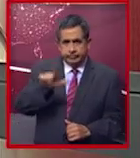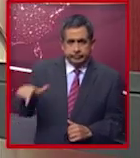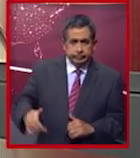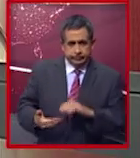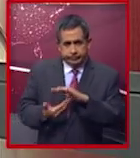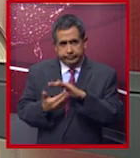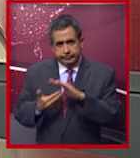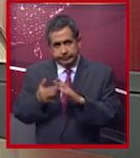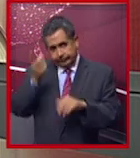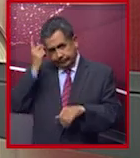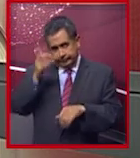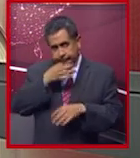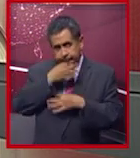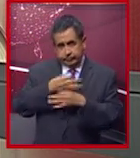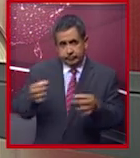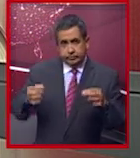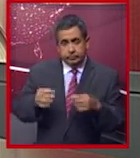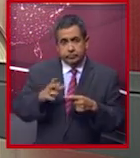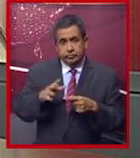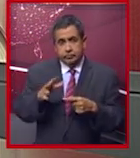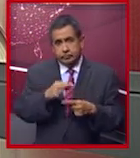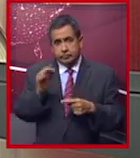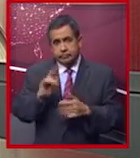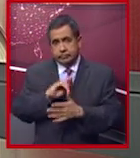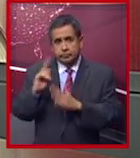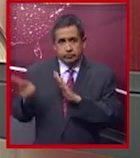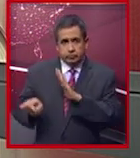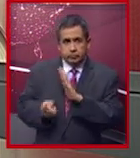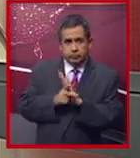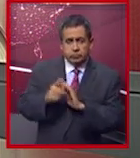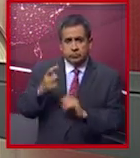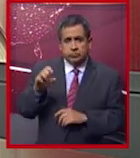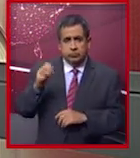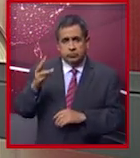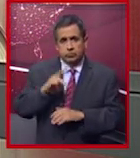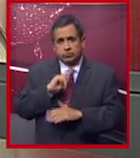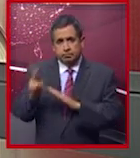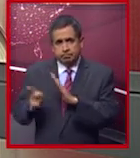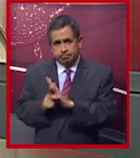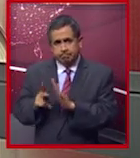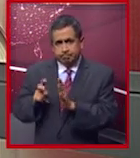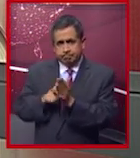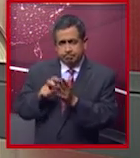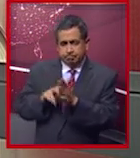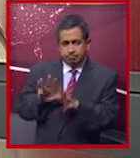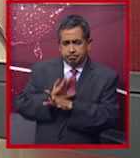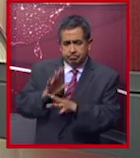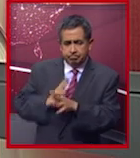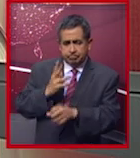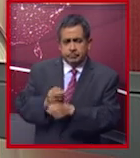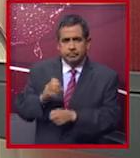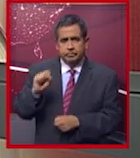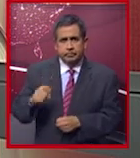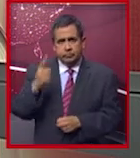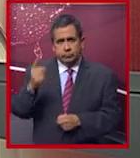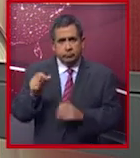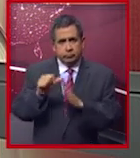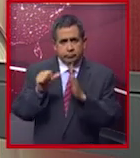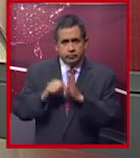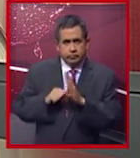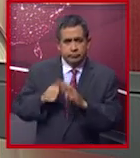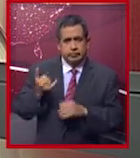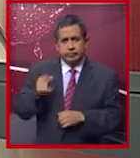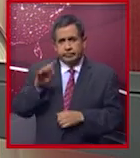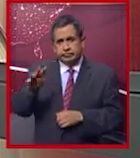Posteriormente, el presidente de la mesa directiva informó que se presentarían 103 propuestas de modificación, con 61 artículos reservados